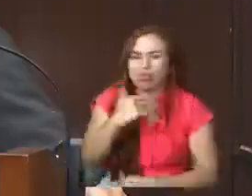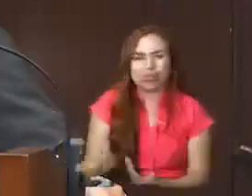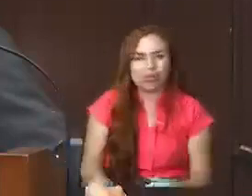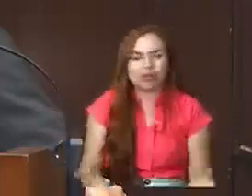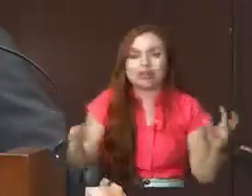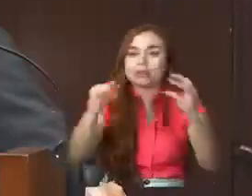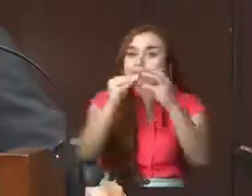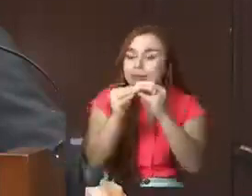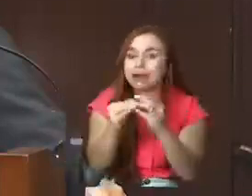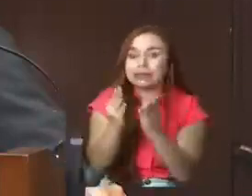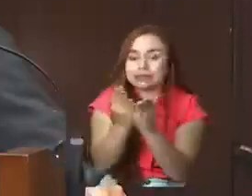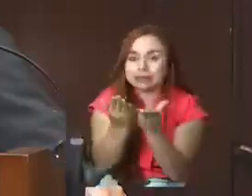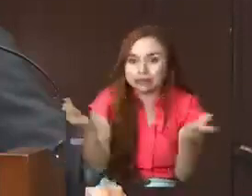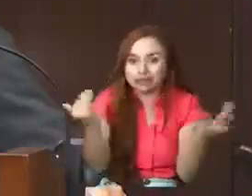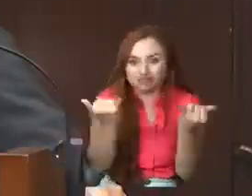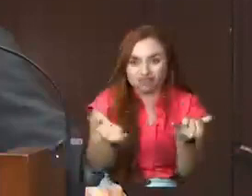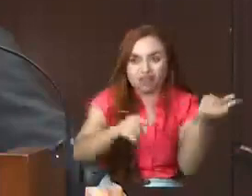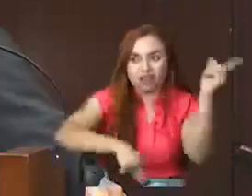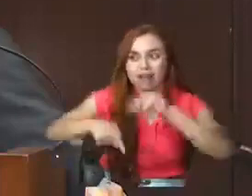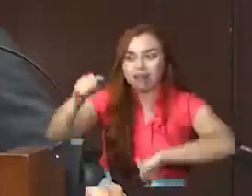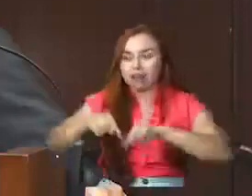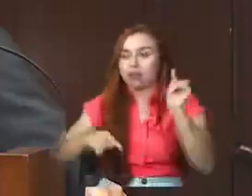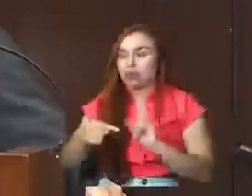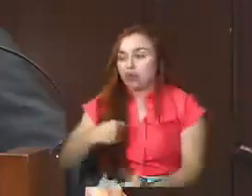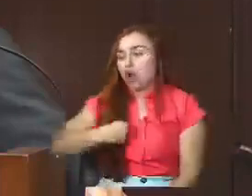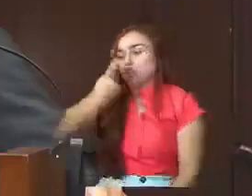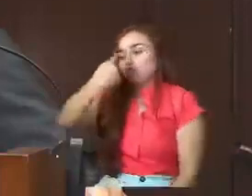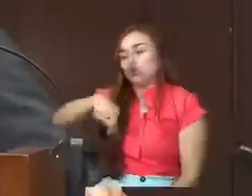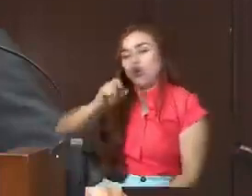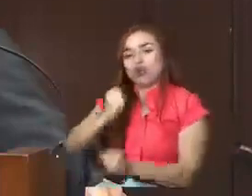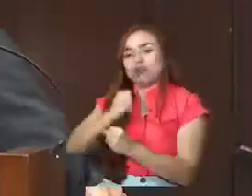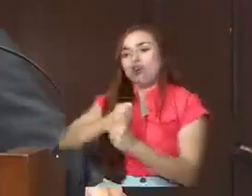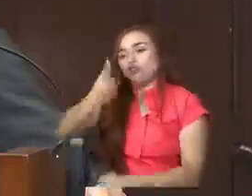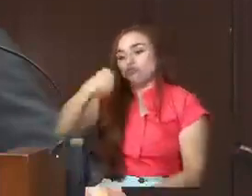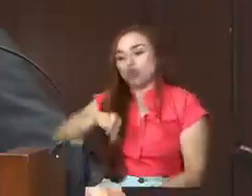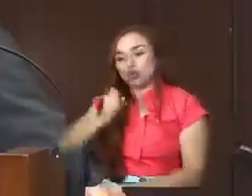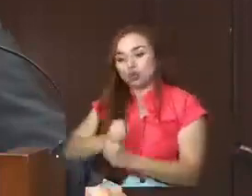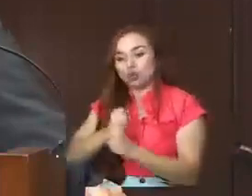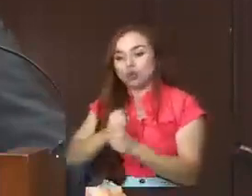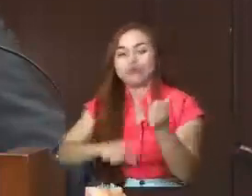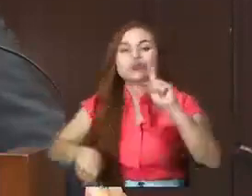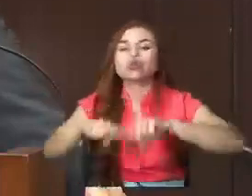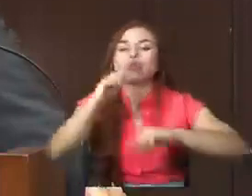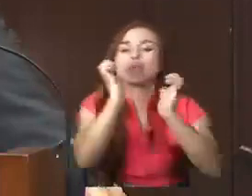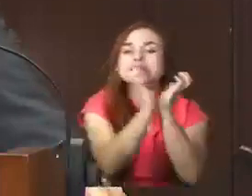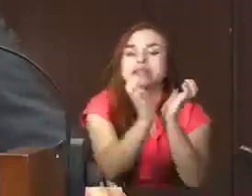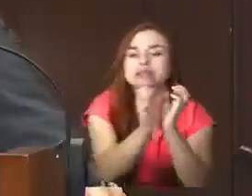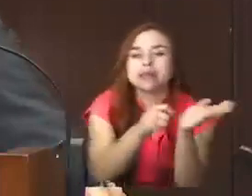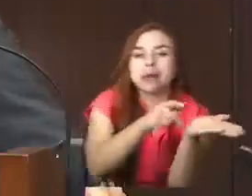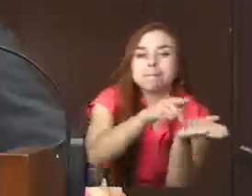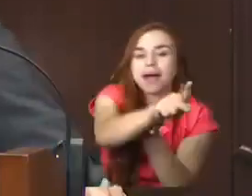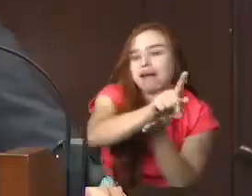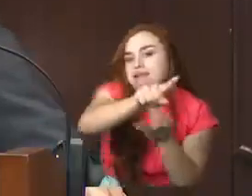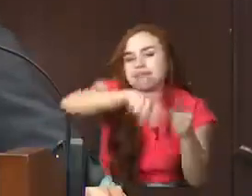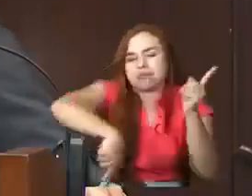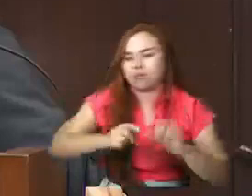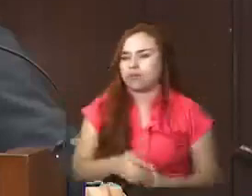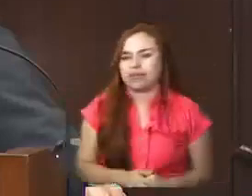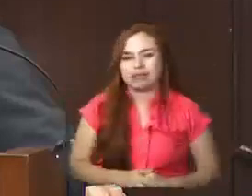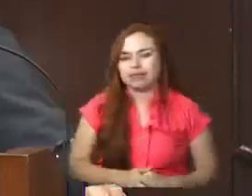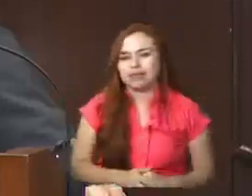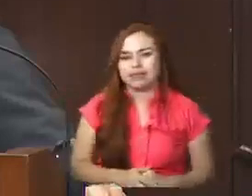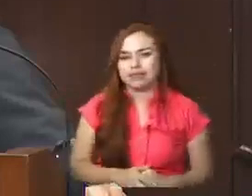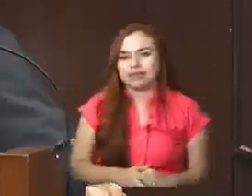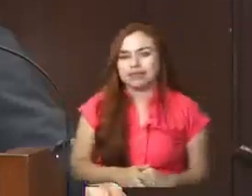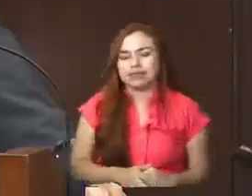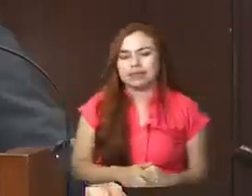social, aun cuando trabajan y generan ingresos para su subsistencia. Por otra parte,